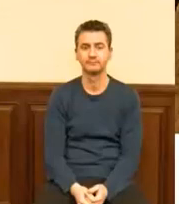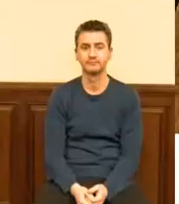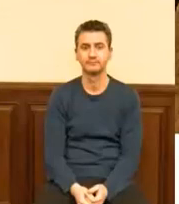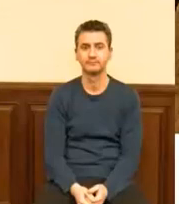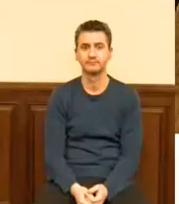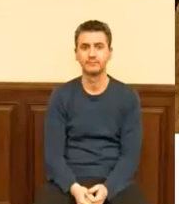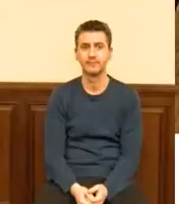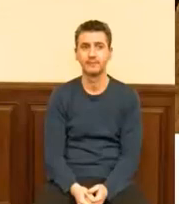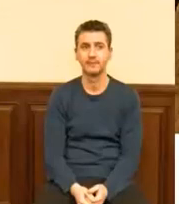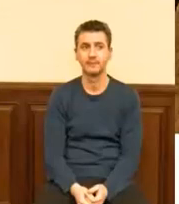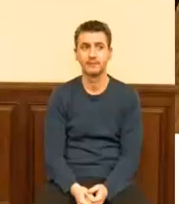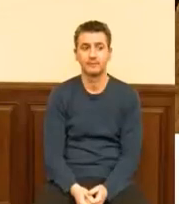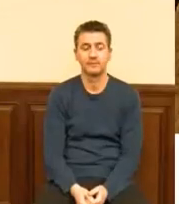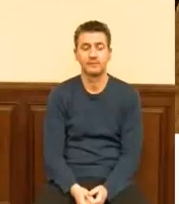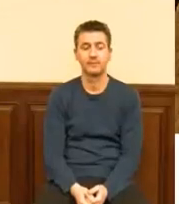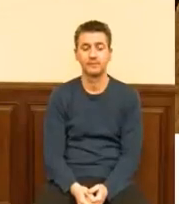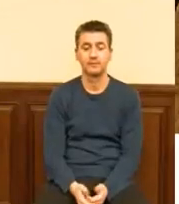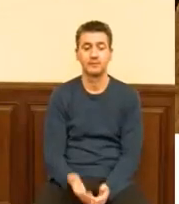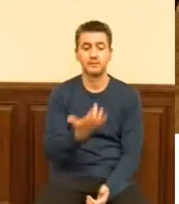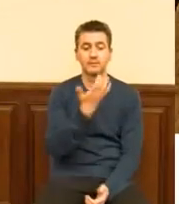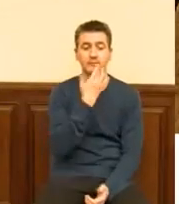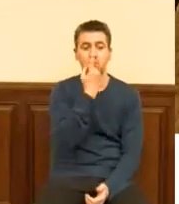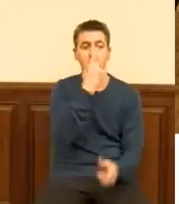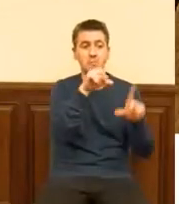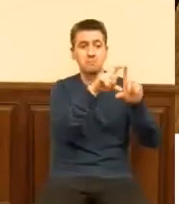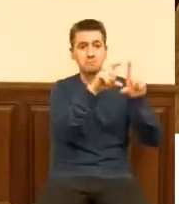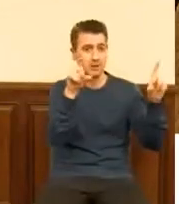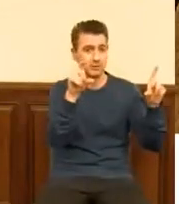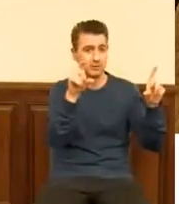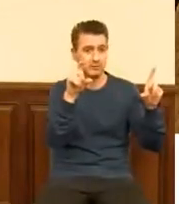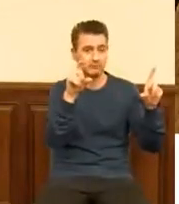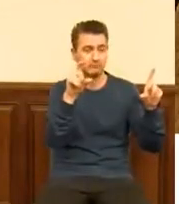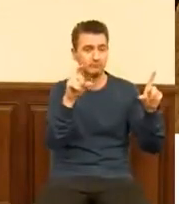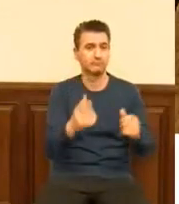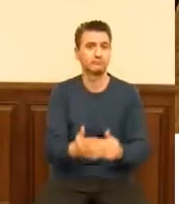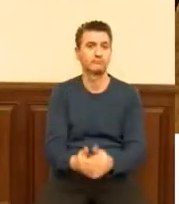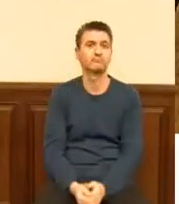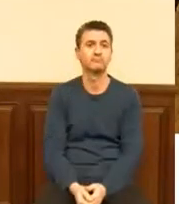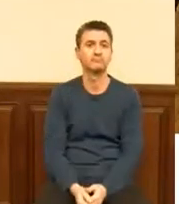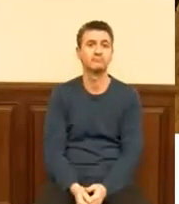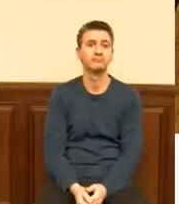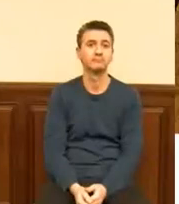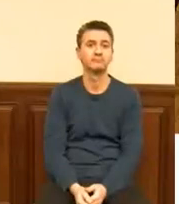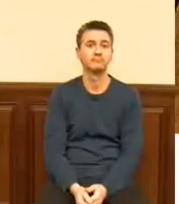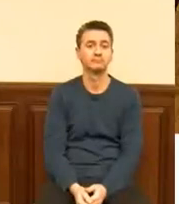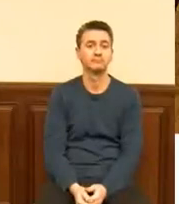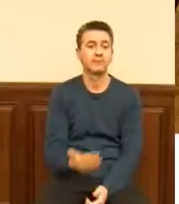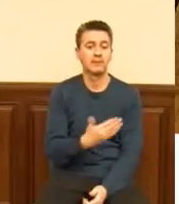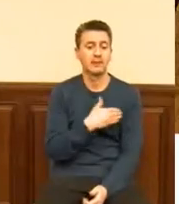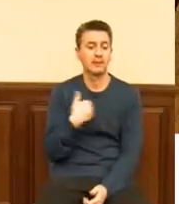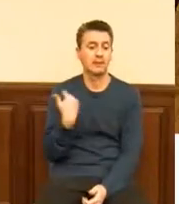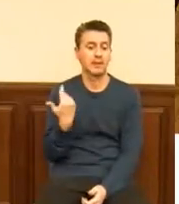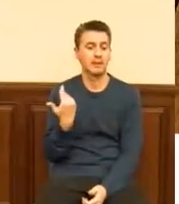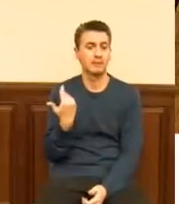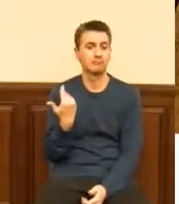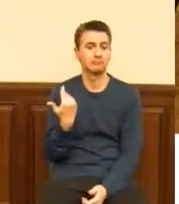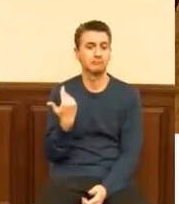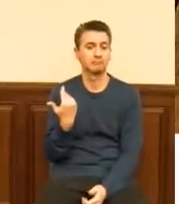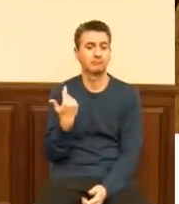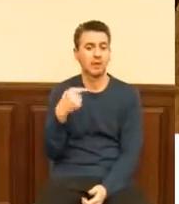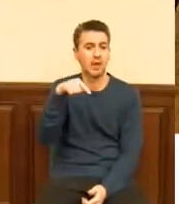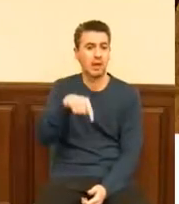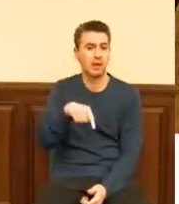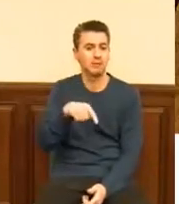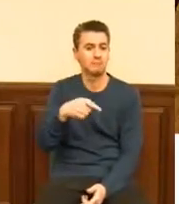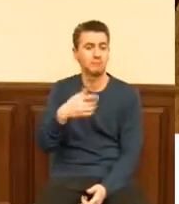pues si viene una empresa que quiere realizar aquí un macrofestival